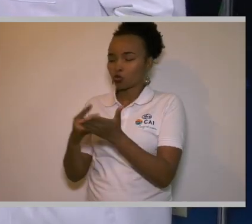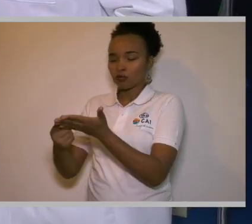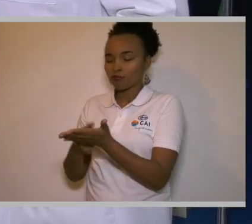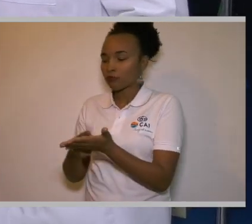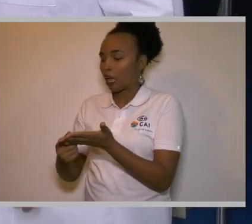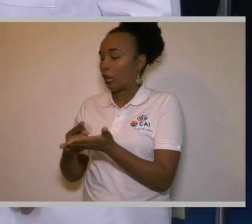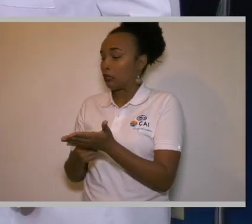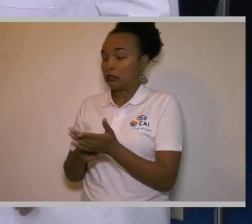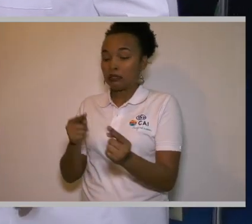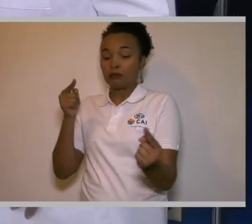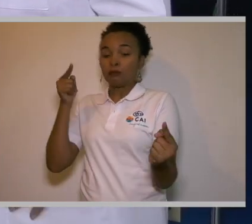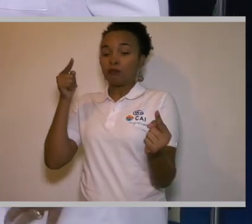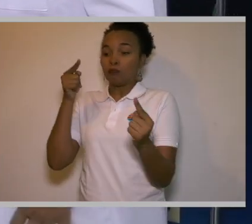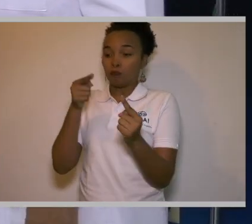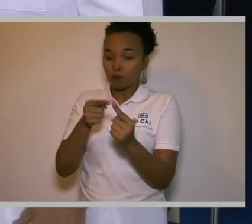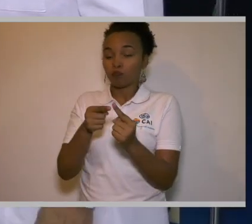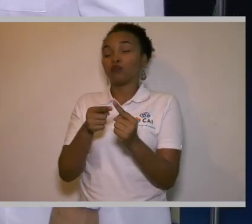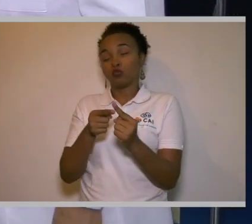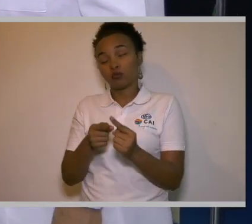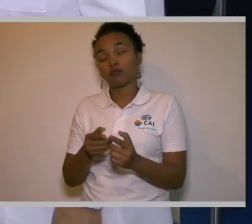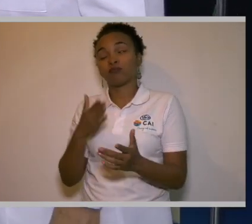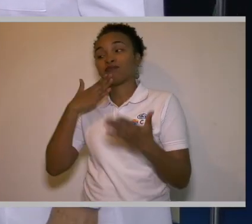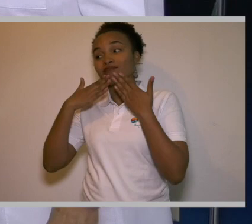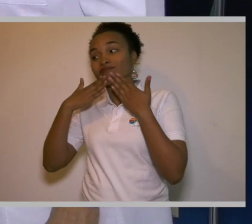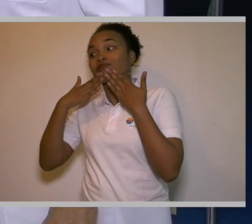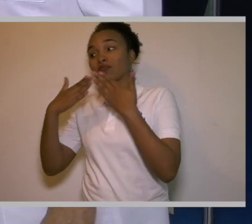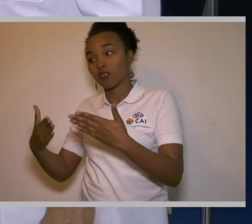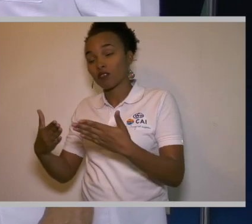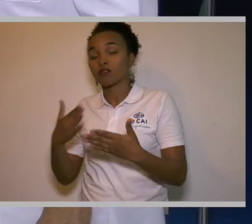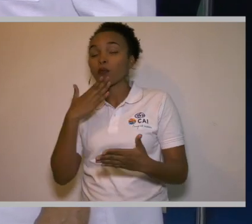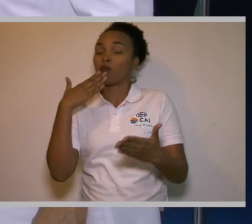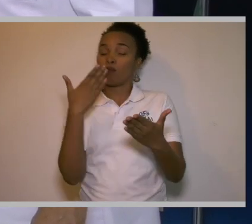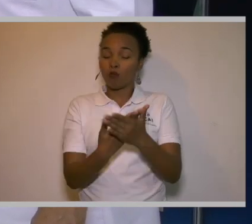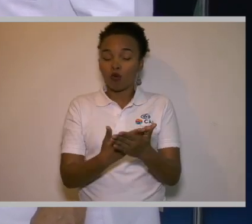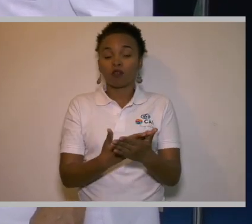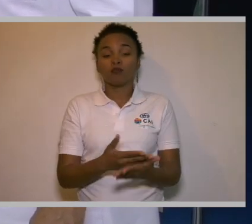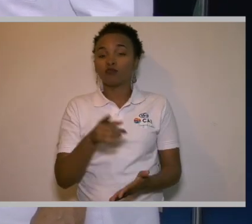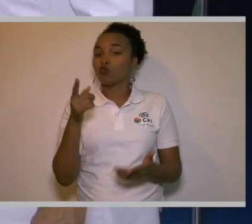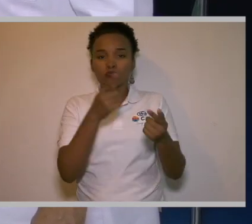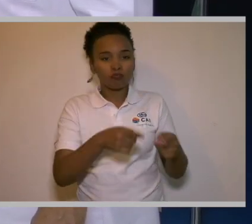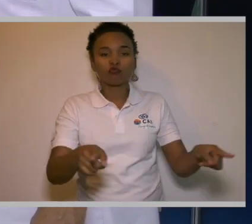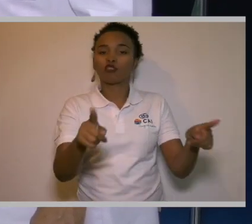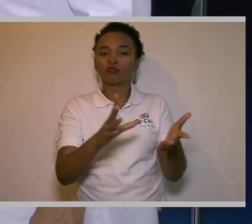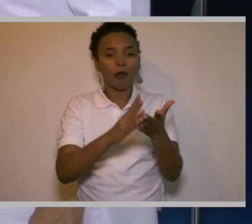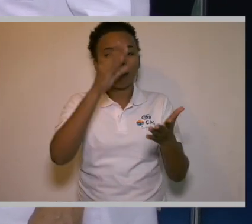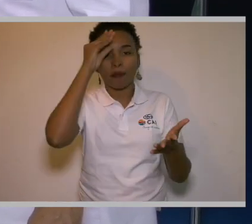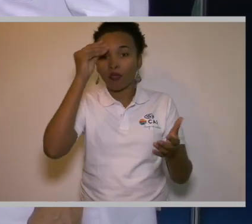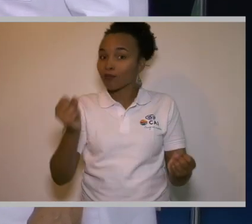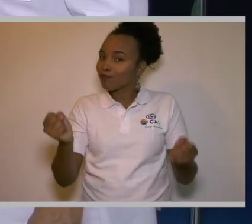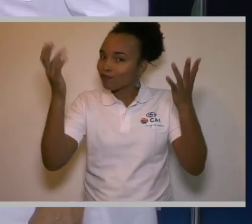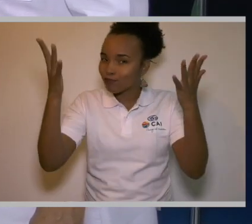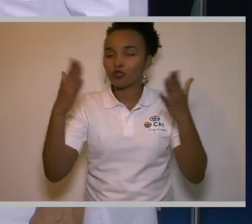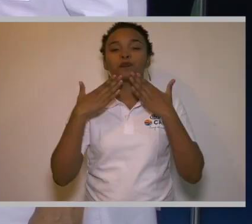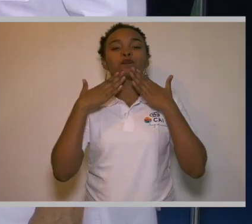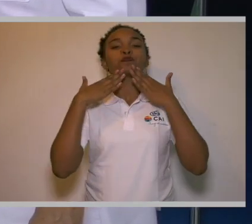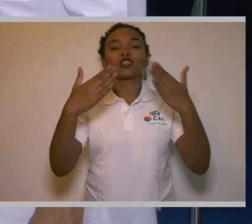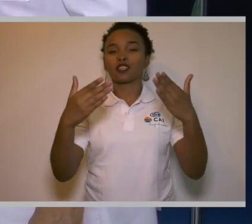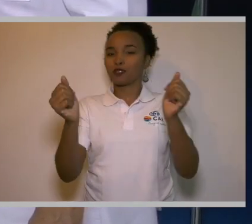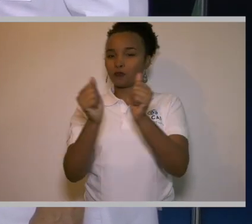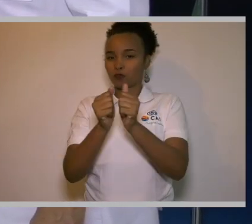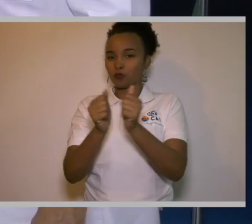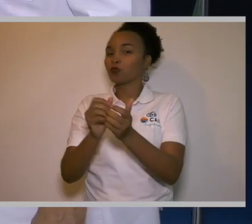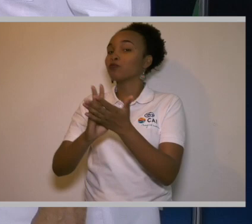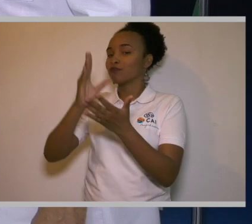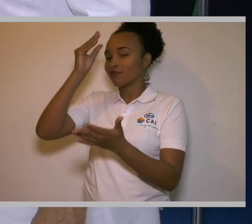estas informaciones tan oportunas, tan precisas, concisas y claras para todos ustedes. De verdad